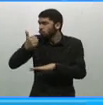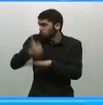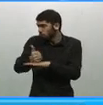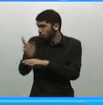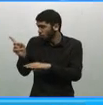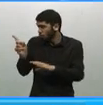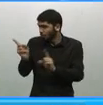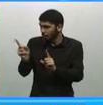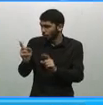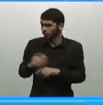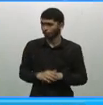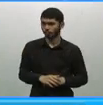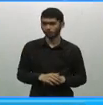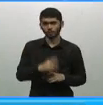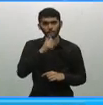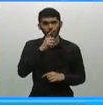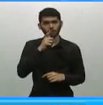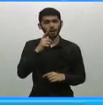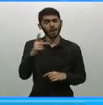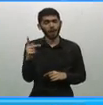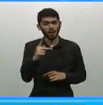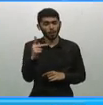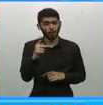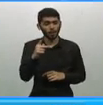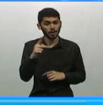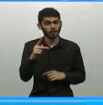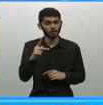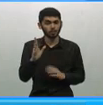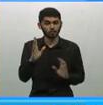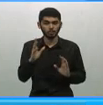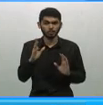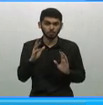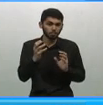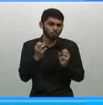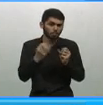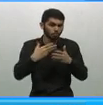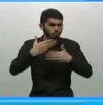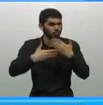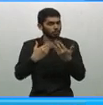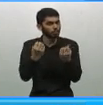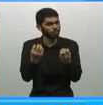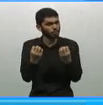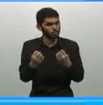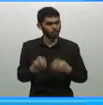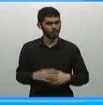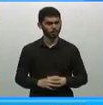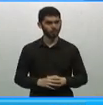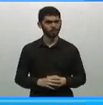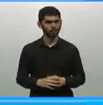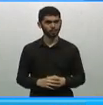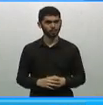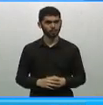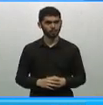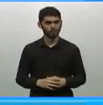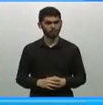posición Bueno creo que cran eviter está manteniendo un nivel muy bueno eh después a